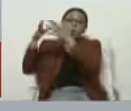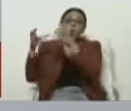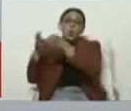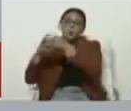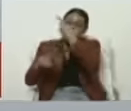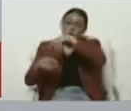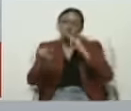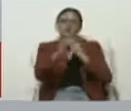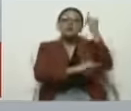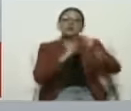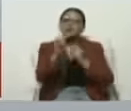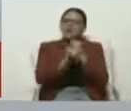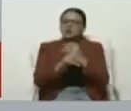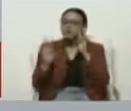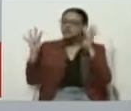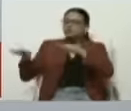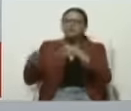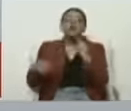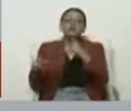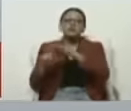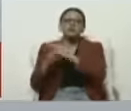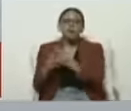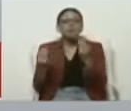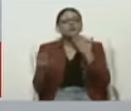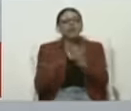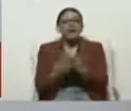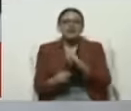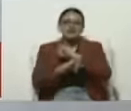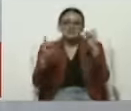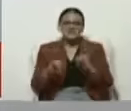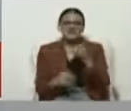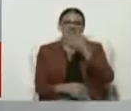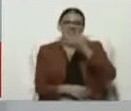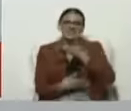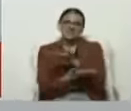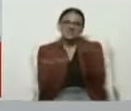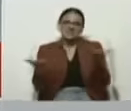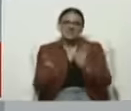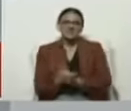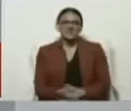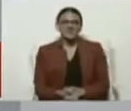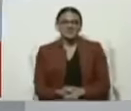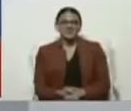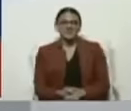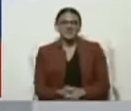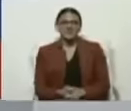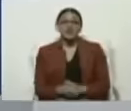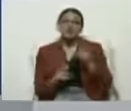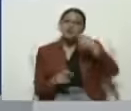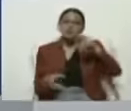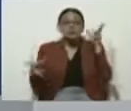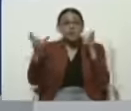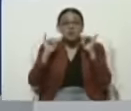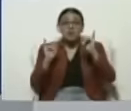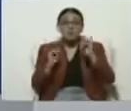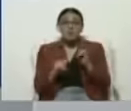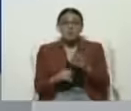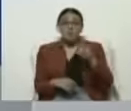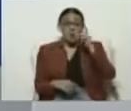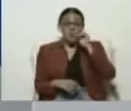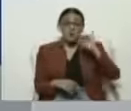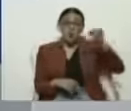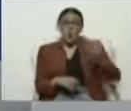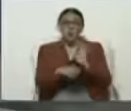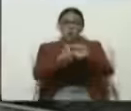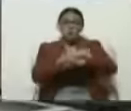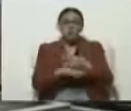panel de expertos de Naciones Unidas. Muchas gracias y feliz almuerzo. Bien, escuchando declaraciones entonces de Jorge Rodríguez, jefe del Comando de Campaña Venezuela Nuestra del Siglo